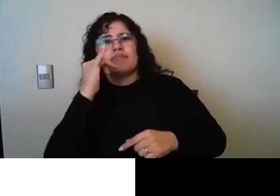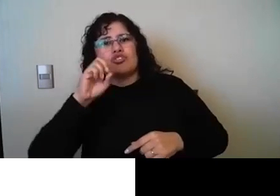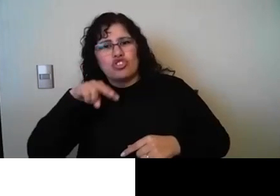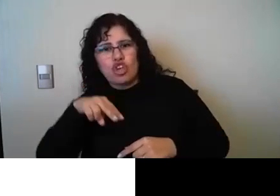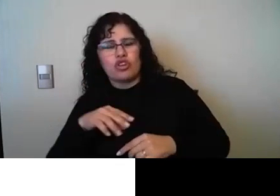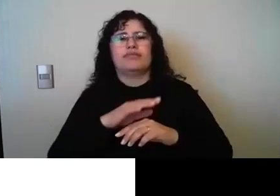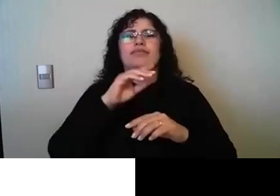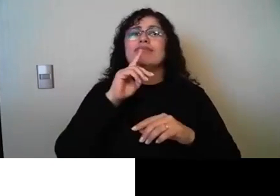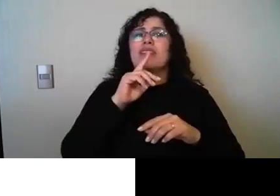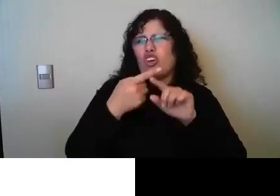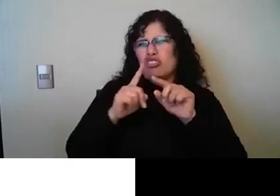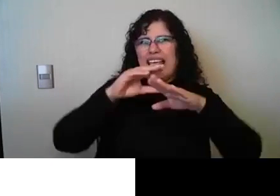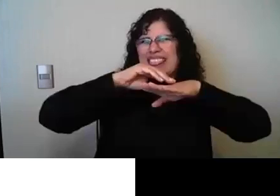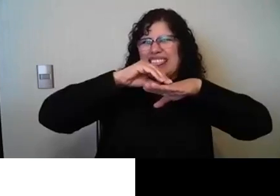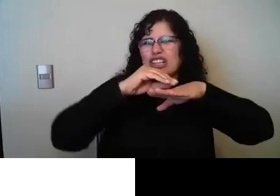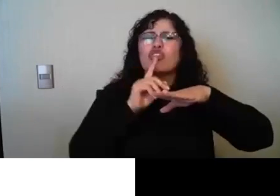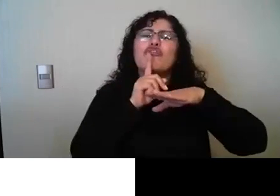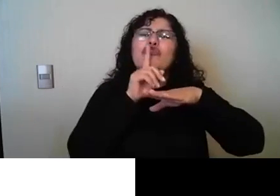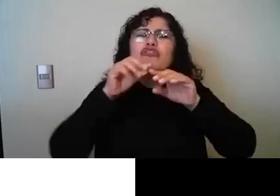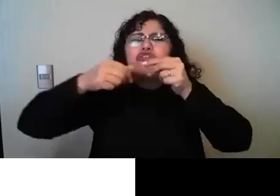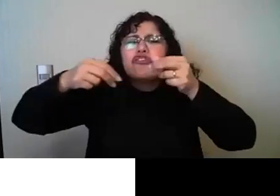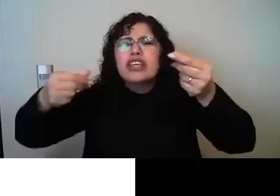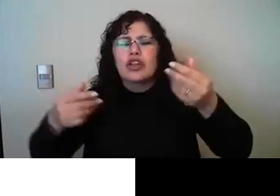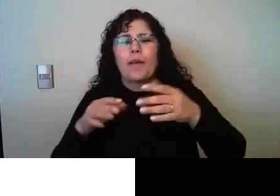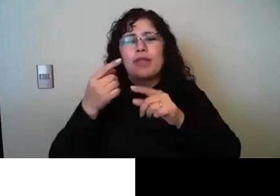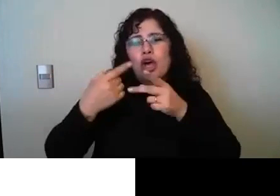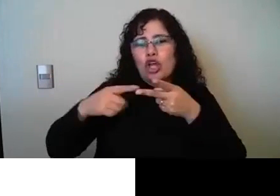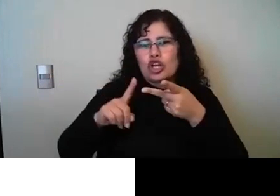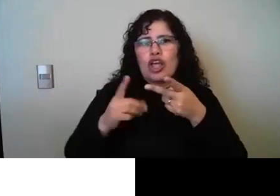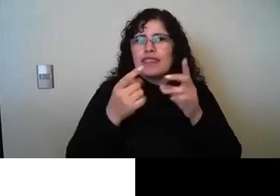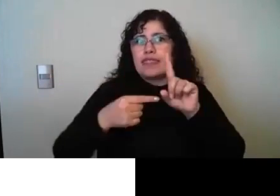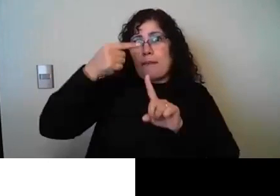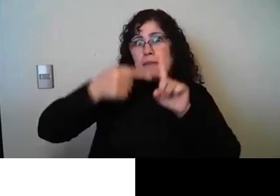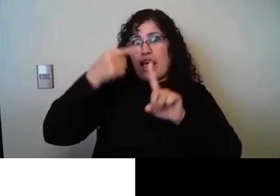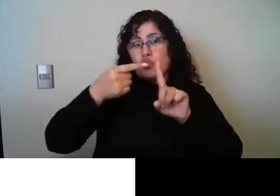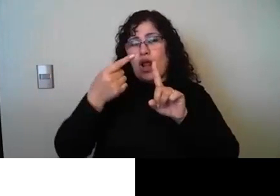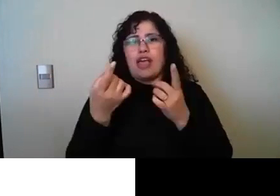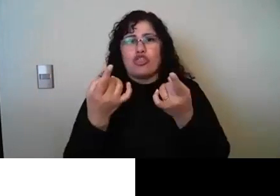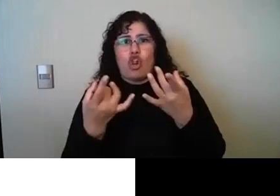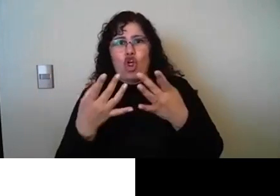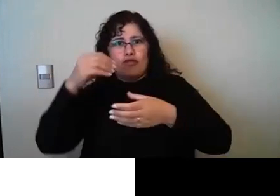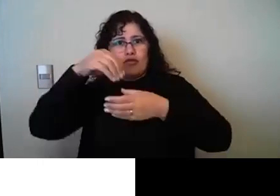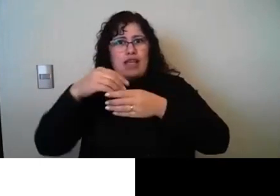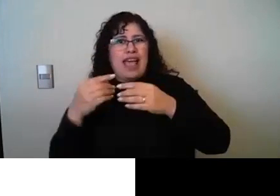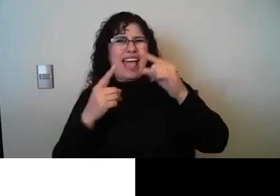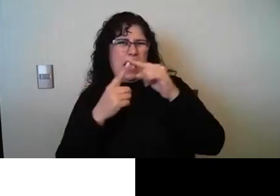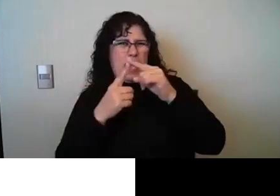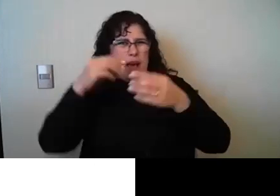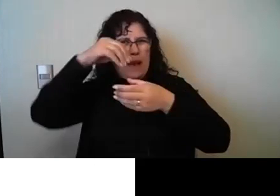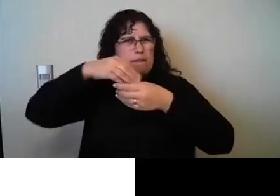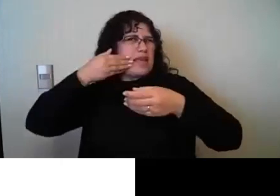al principal, y temperatura y dolor, que lo va a derivar hacia el espinal. Recuerden que el espinal se denomina porque llega hasta la